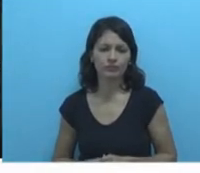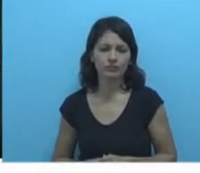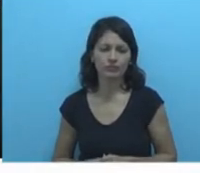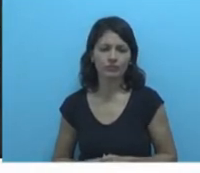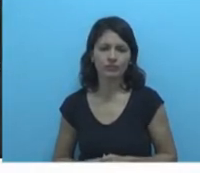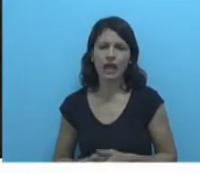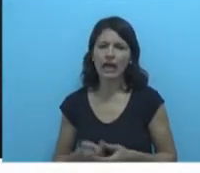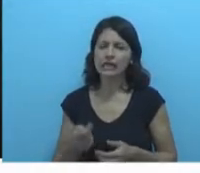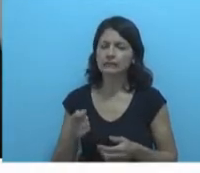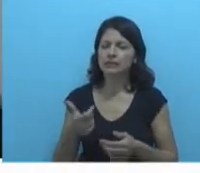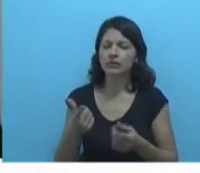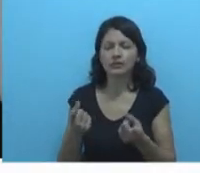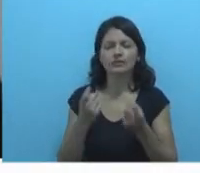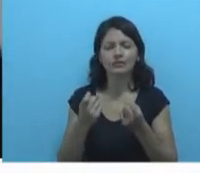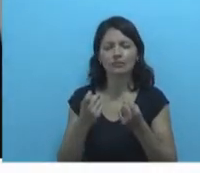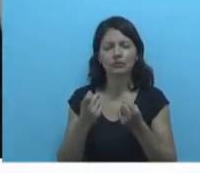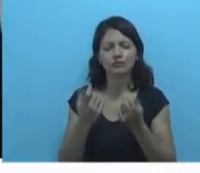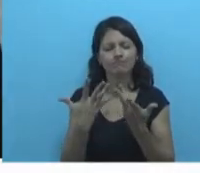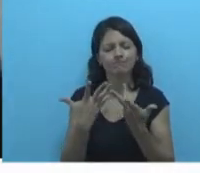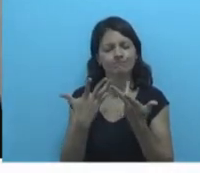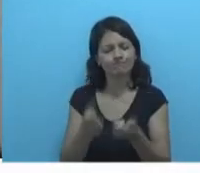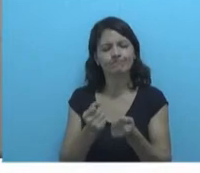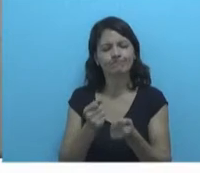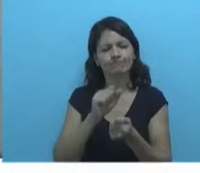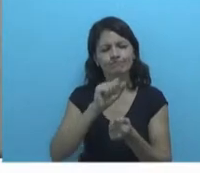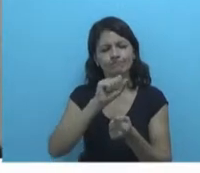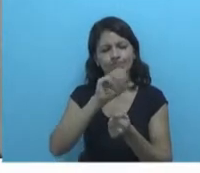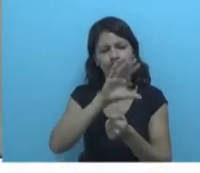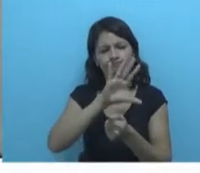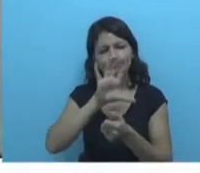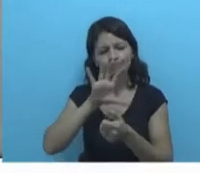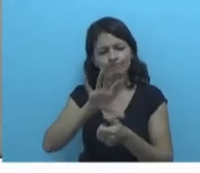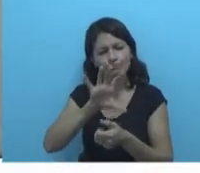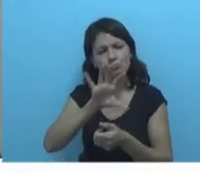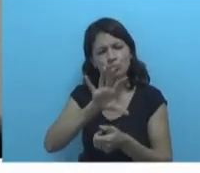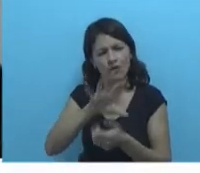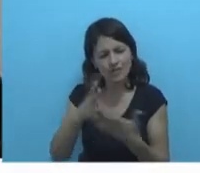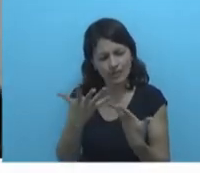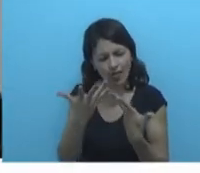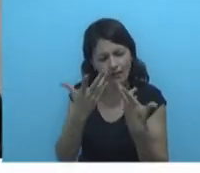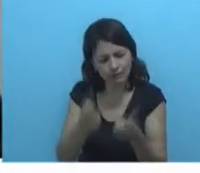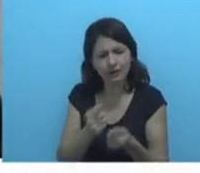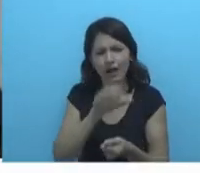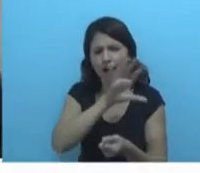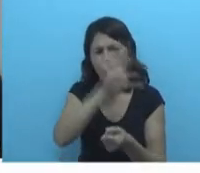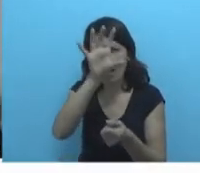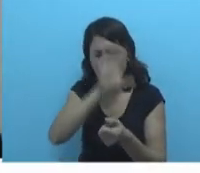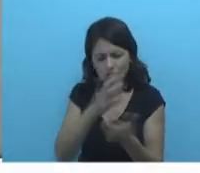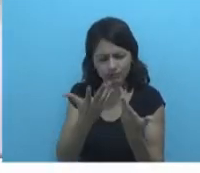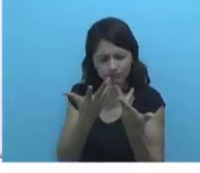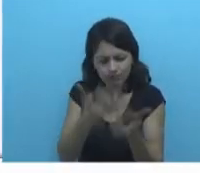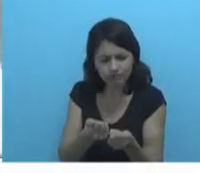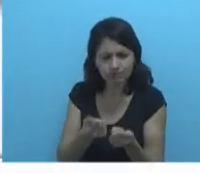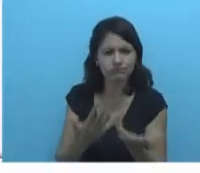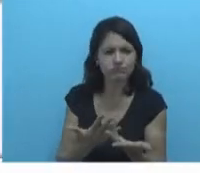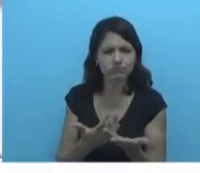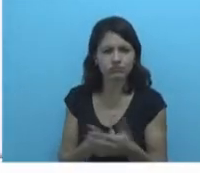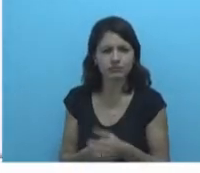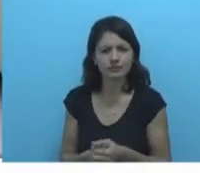rescatemos el federalismo. Yo he sido un permanente defensor del federalismo, por eso incluso